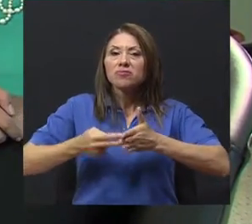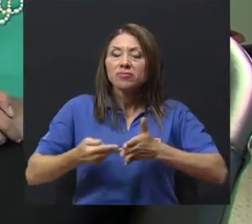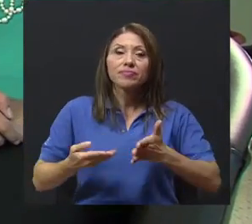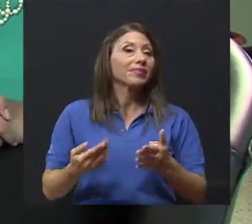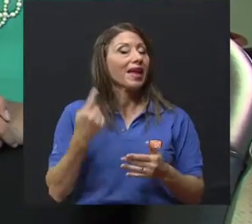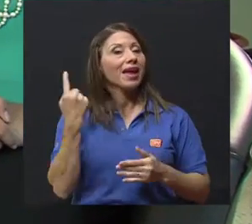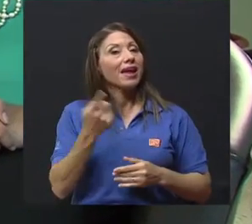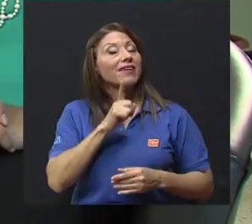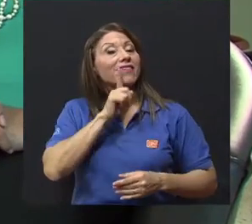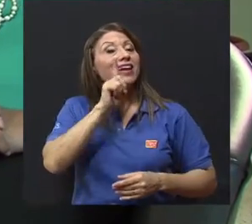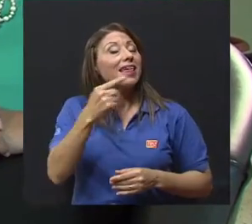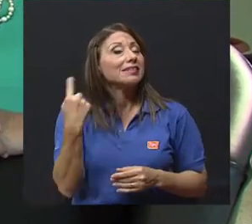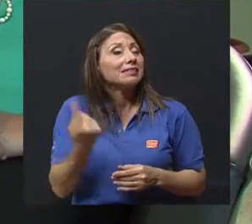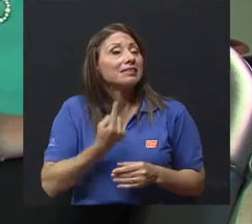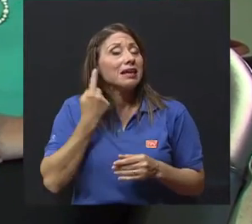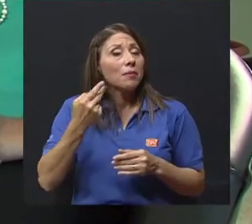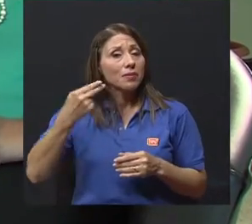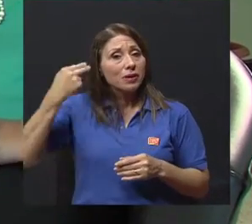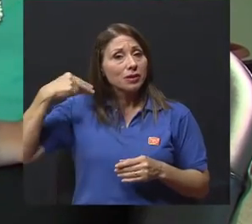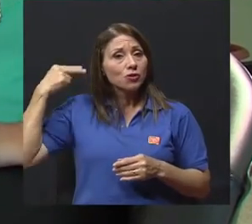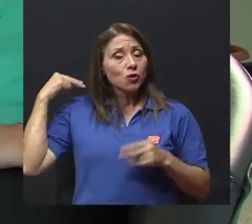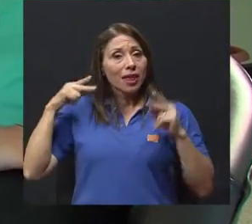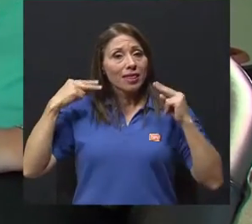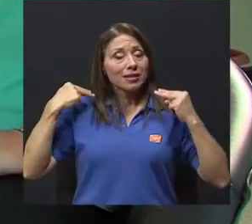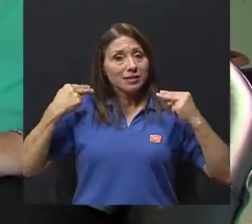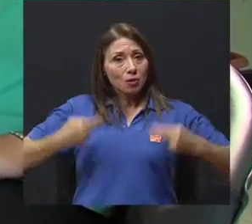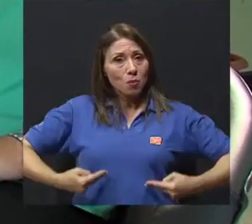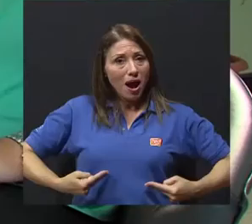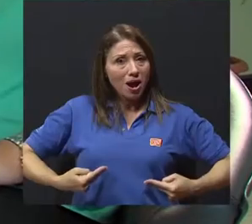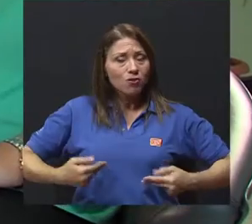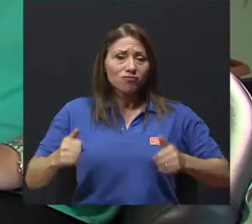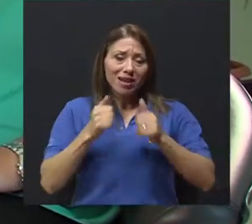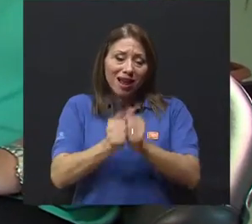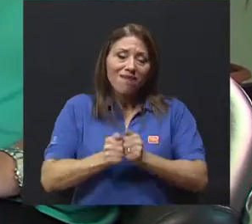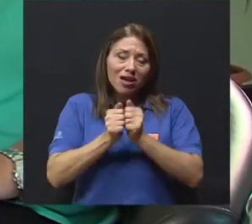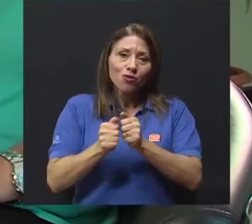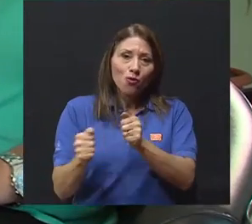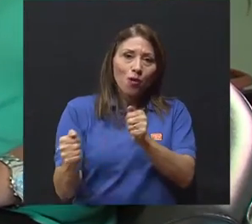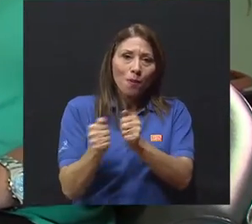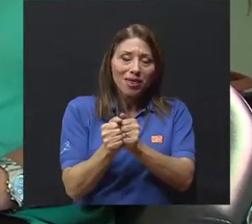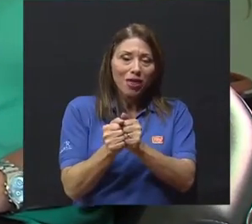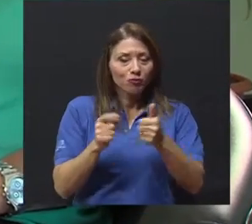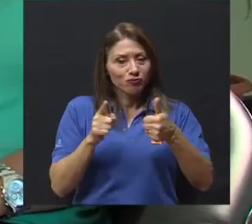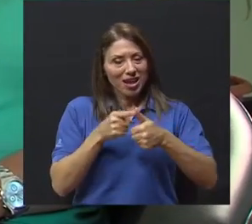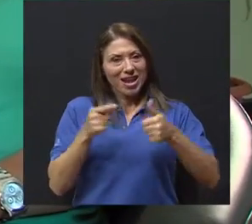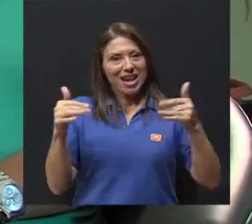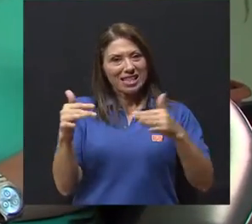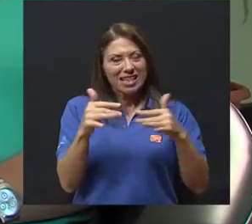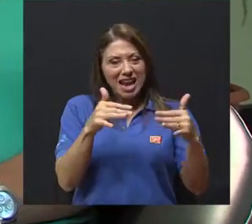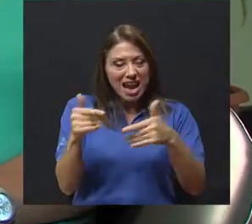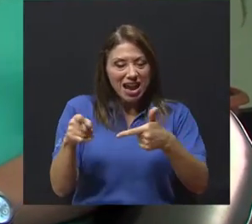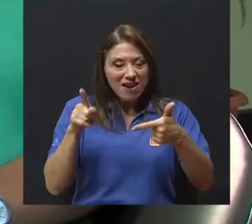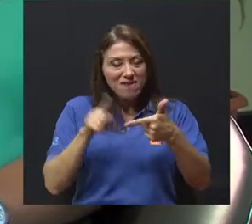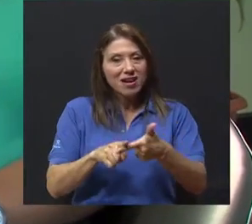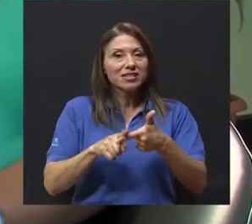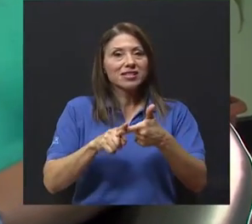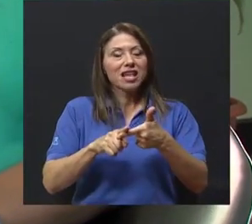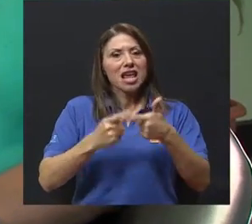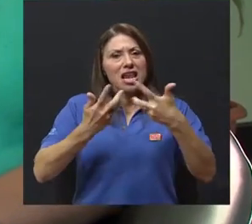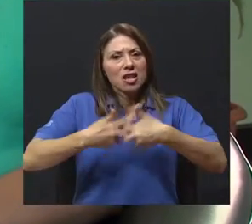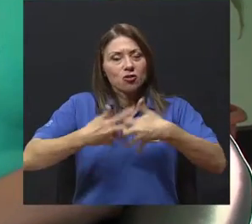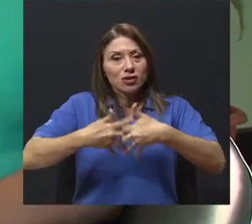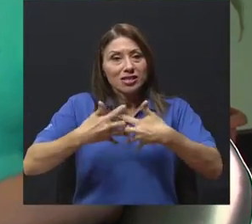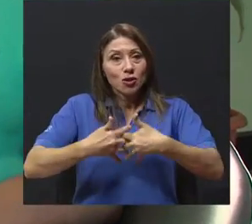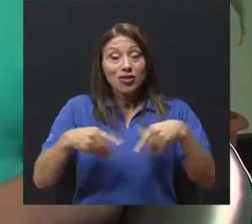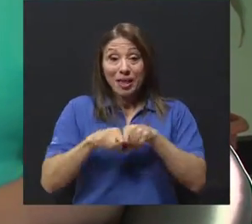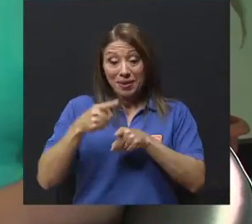caballo siempre ha acompañado a la historia del ser humano lo ha acompañado en las guerras en la industrialización y hay reportes desde los